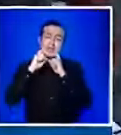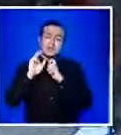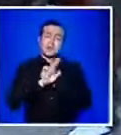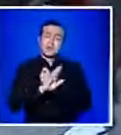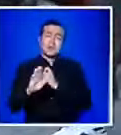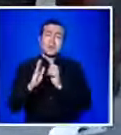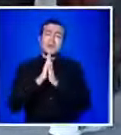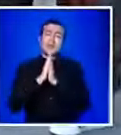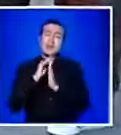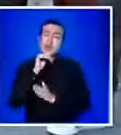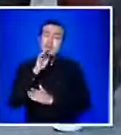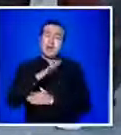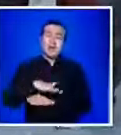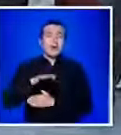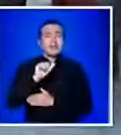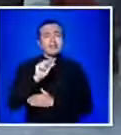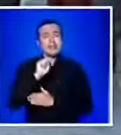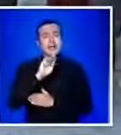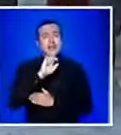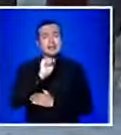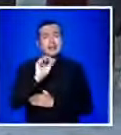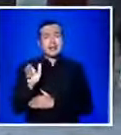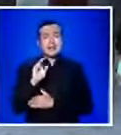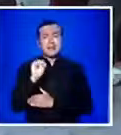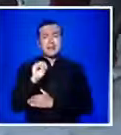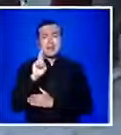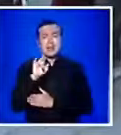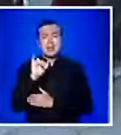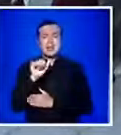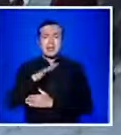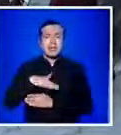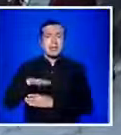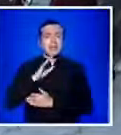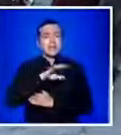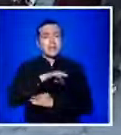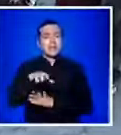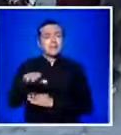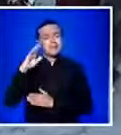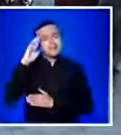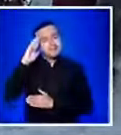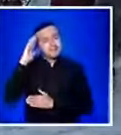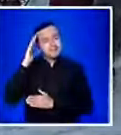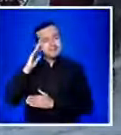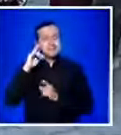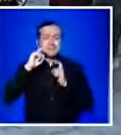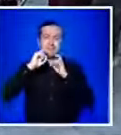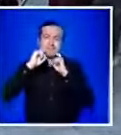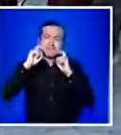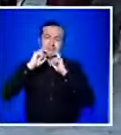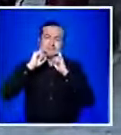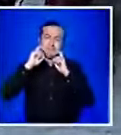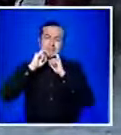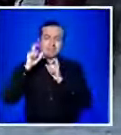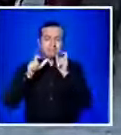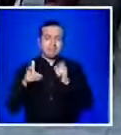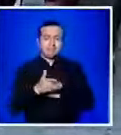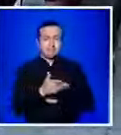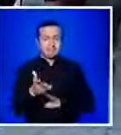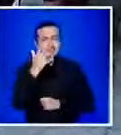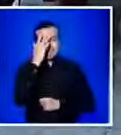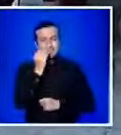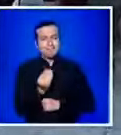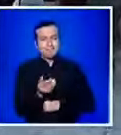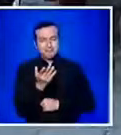por favor, al barrio Santa María y los barrios aledaños acá en Cotopollao. Nos despedimos con el clamor de los vecinos. Buenos